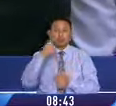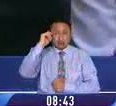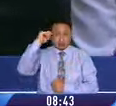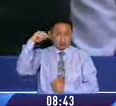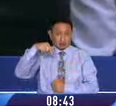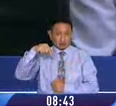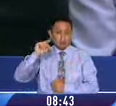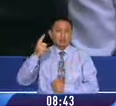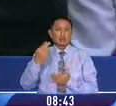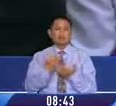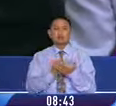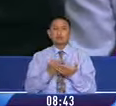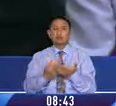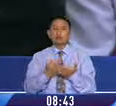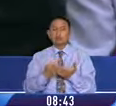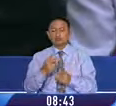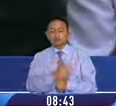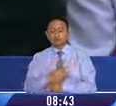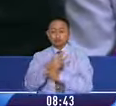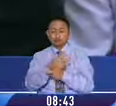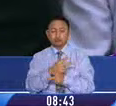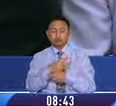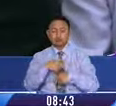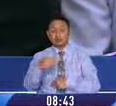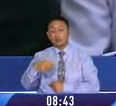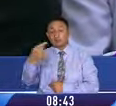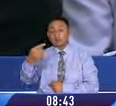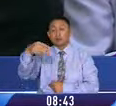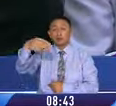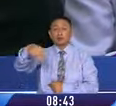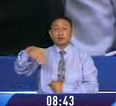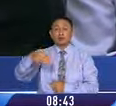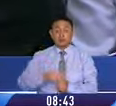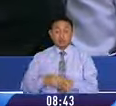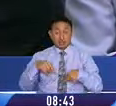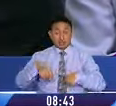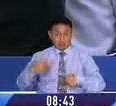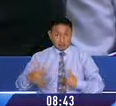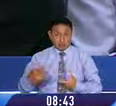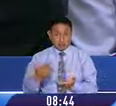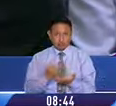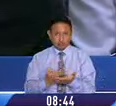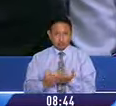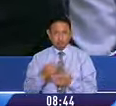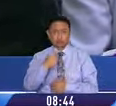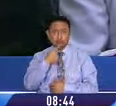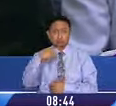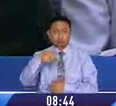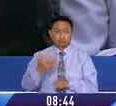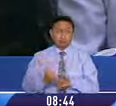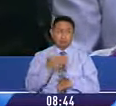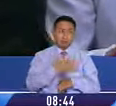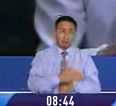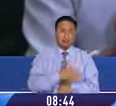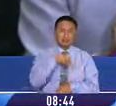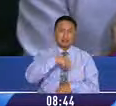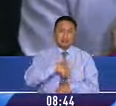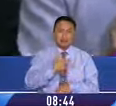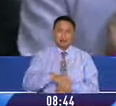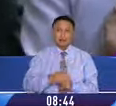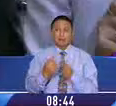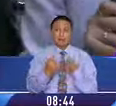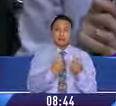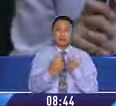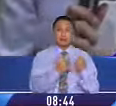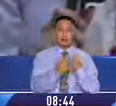que la primera sesión de consejo que se va a dar es el próximo miércoles, ahí será la reunión. Ha señalado que previamente ya han habido algunos